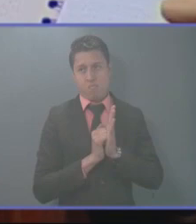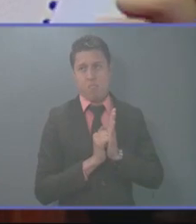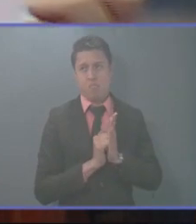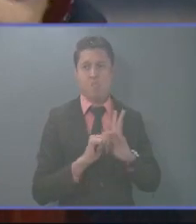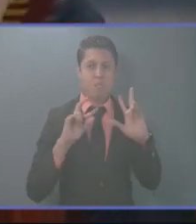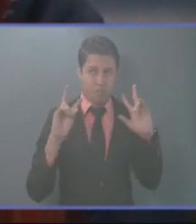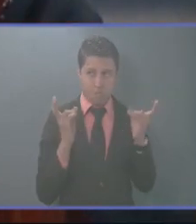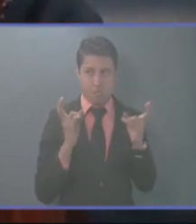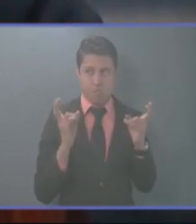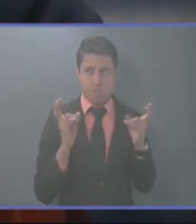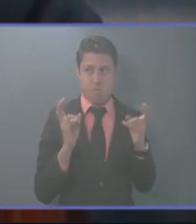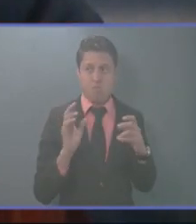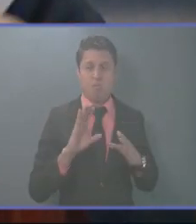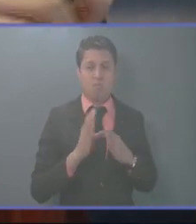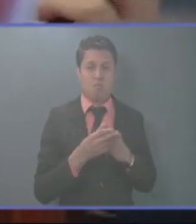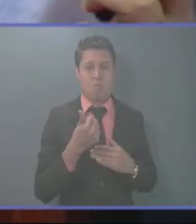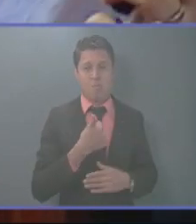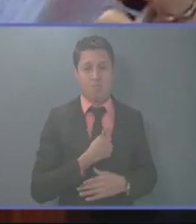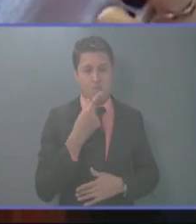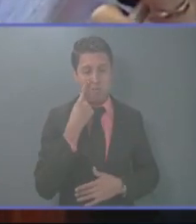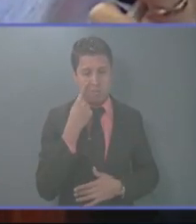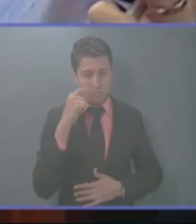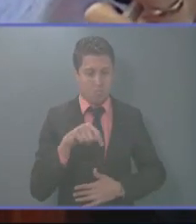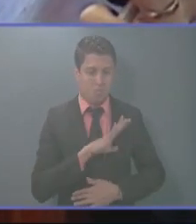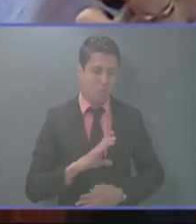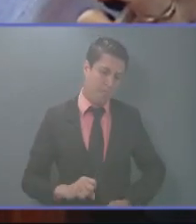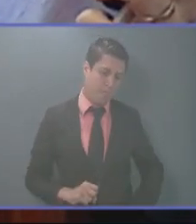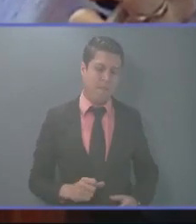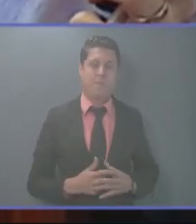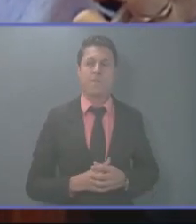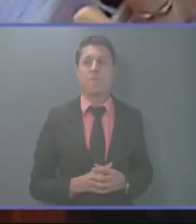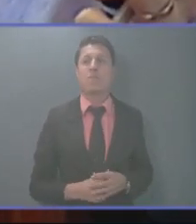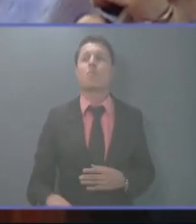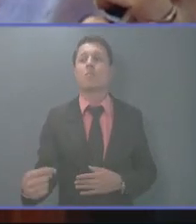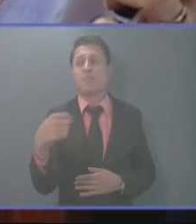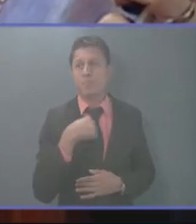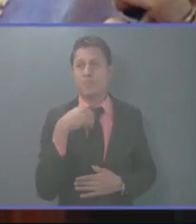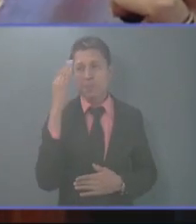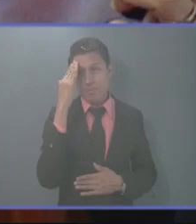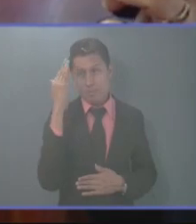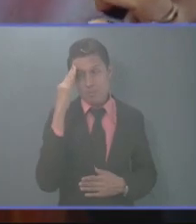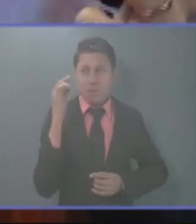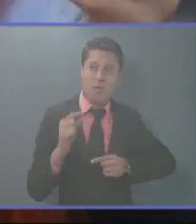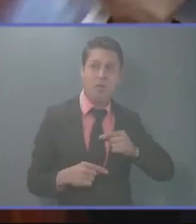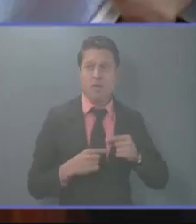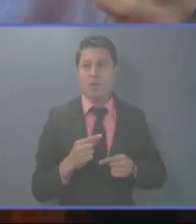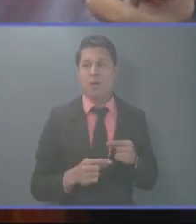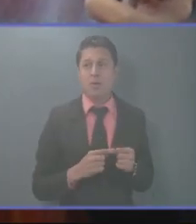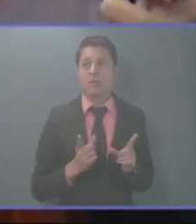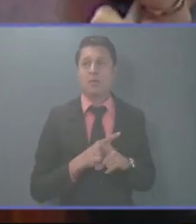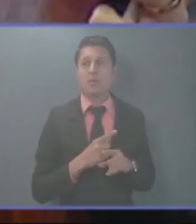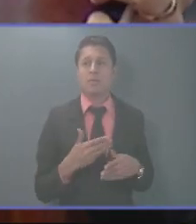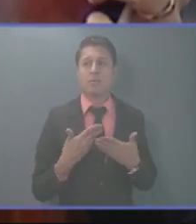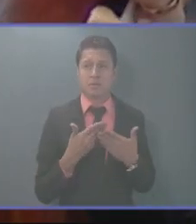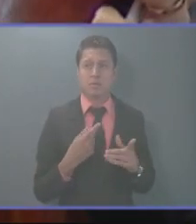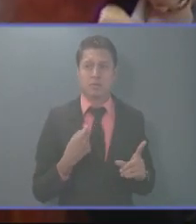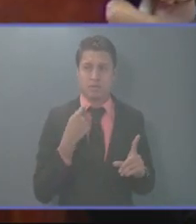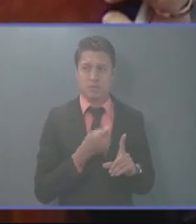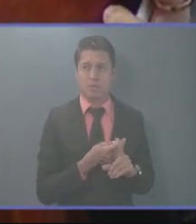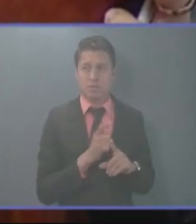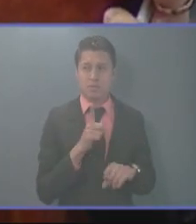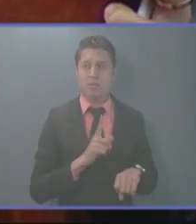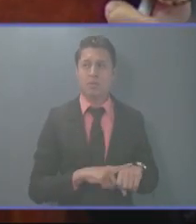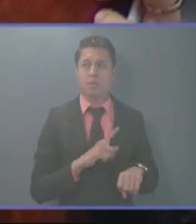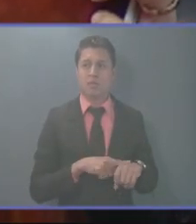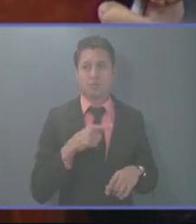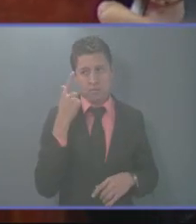parte del patrimonio de este órgano de estado entonces yo sé que estoy rompiendo un poquito el protocolo pero voy a hacérselo llegar en un momento